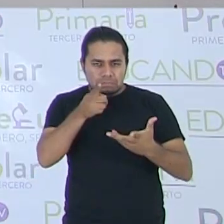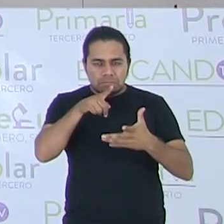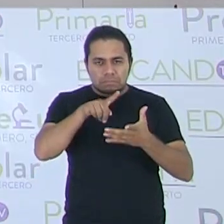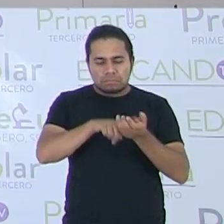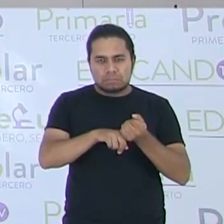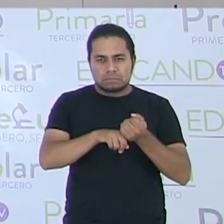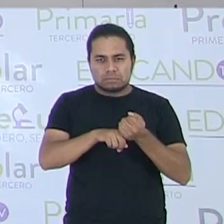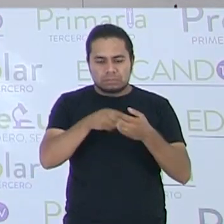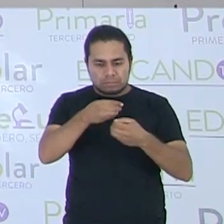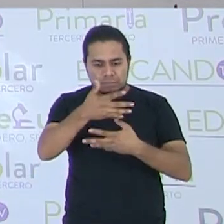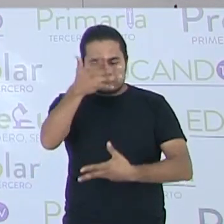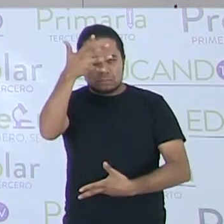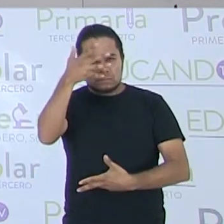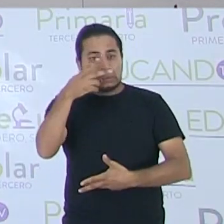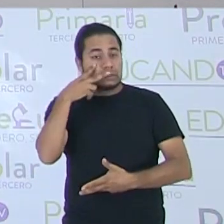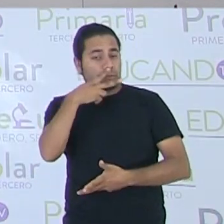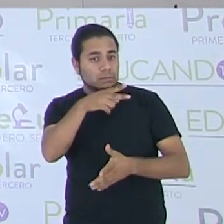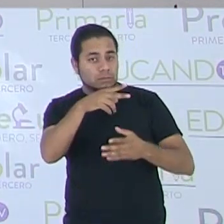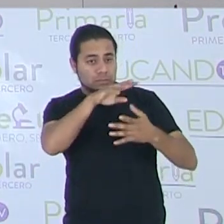¿Ven estos párrafos?